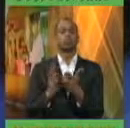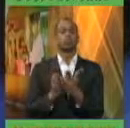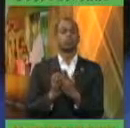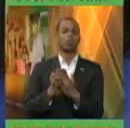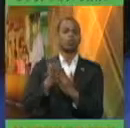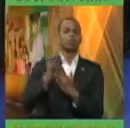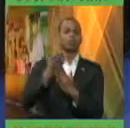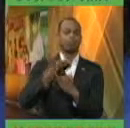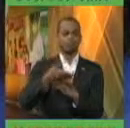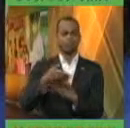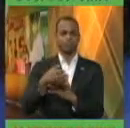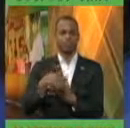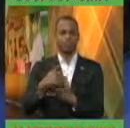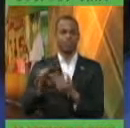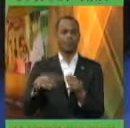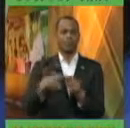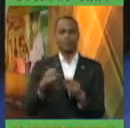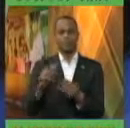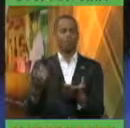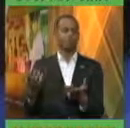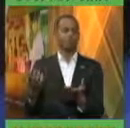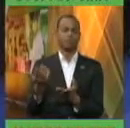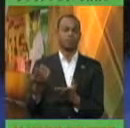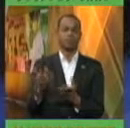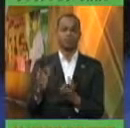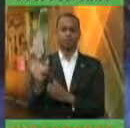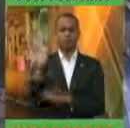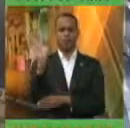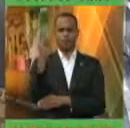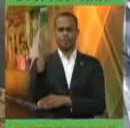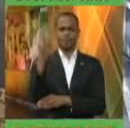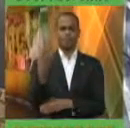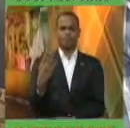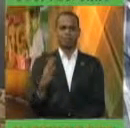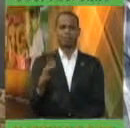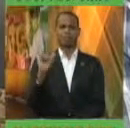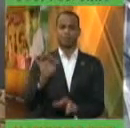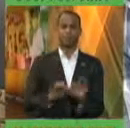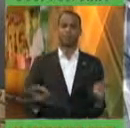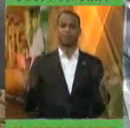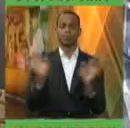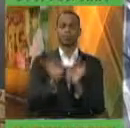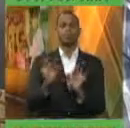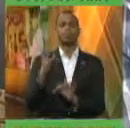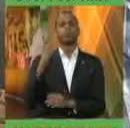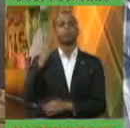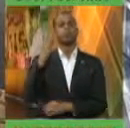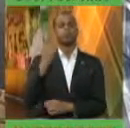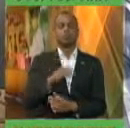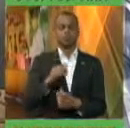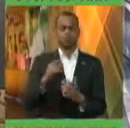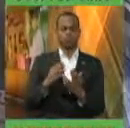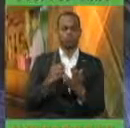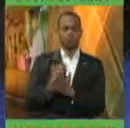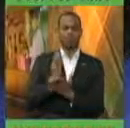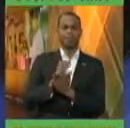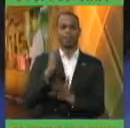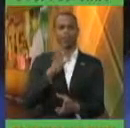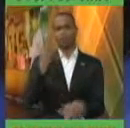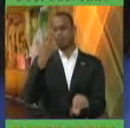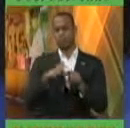el caso de bandera azul eso es vital porque ahí estamos hablando del derecho a la recreación